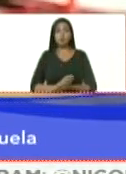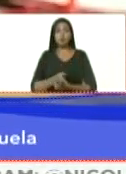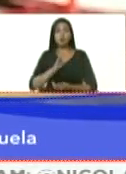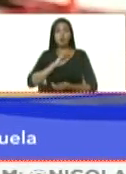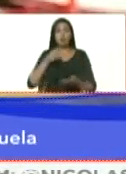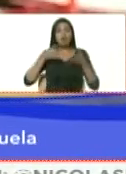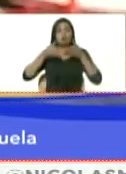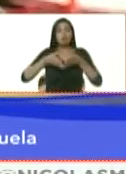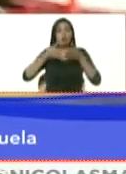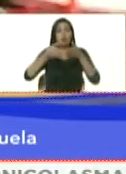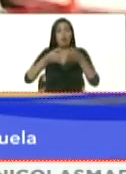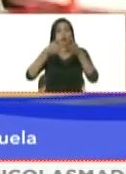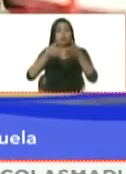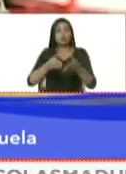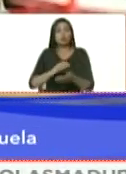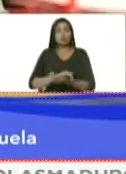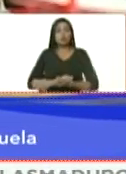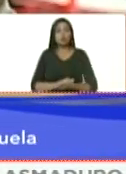acuático,